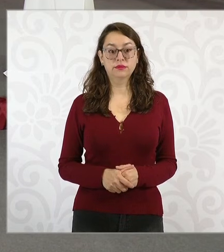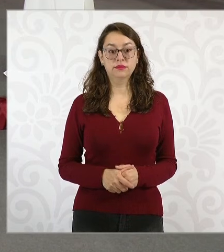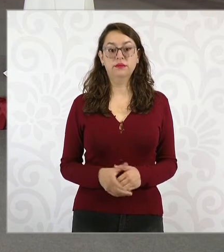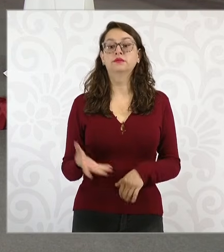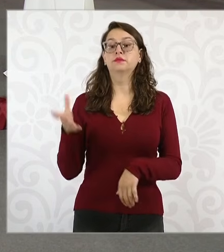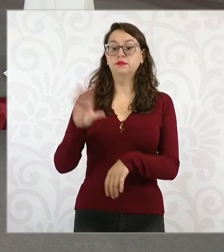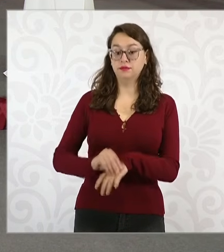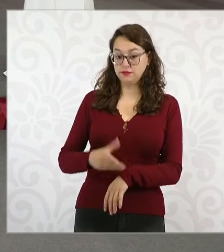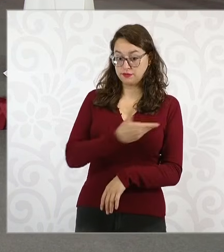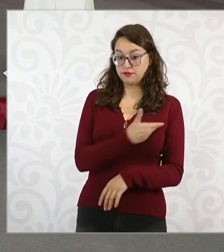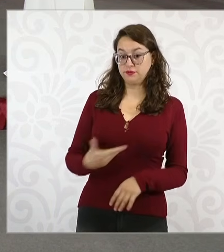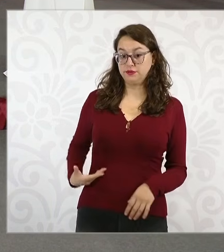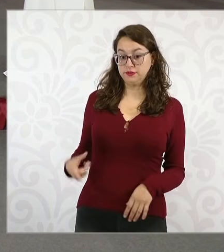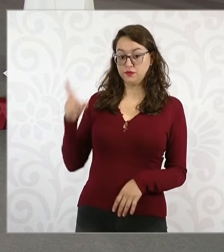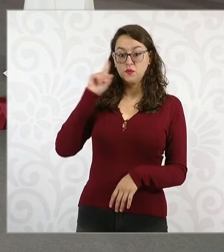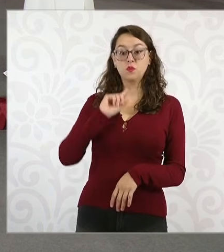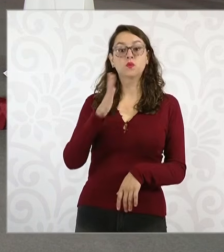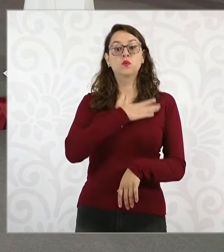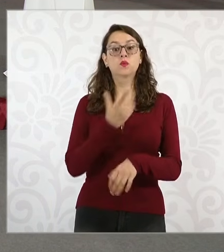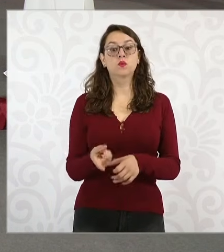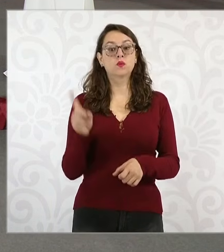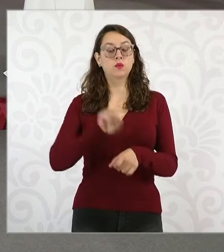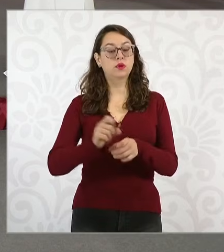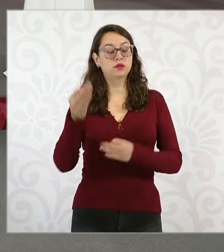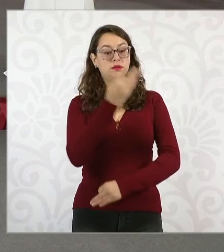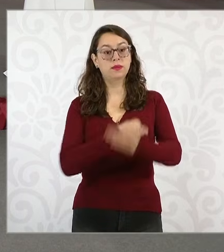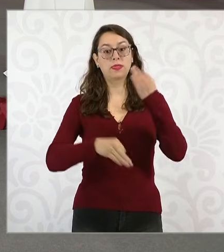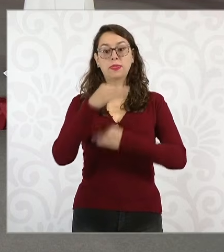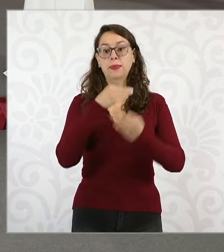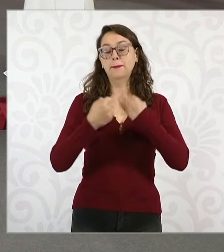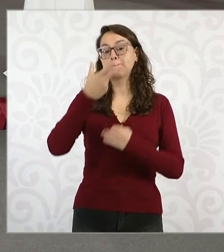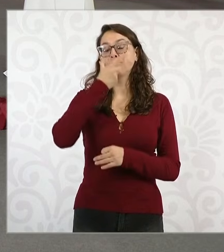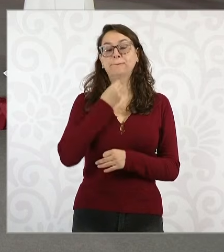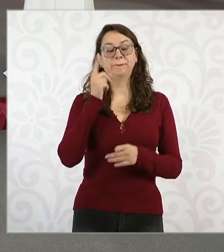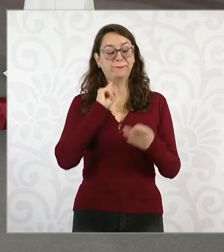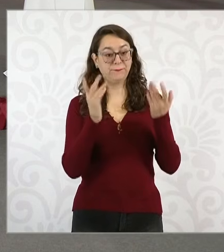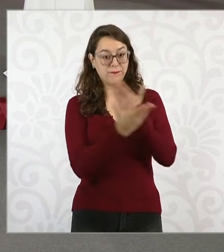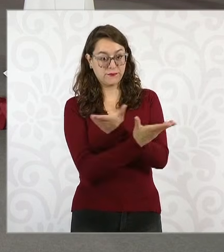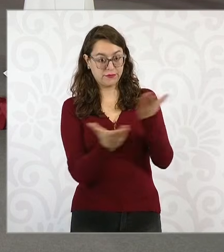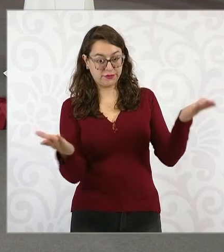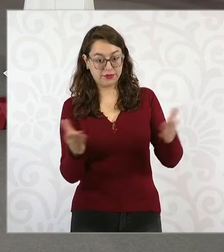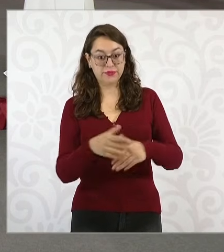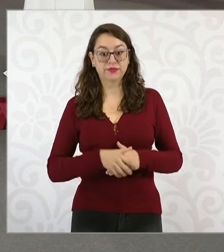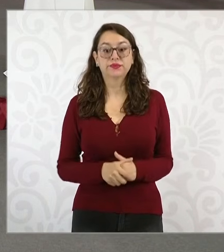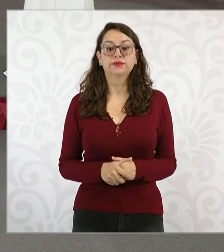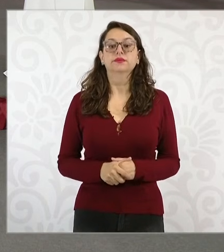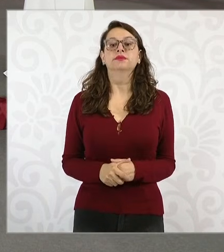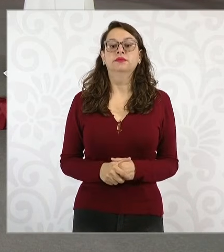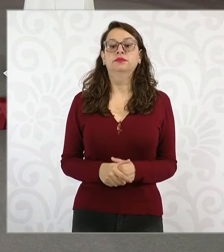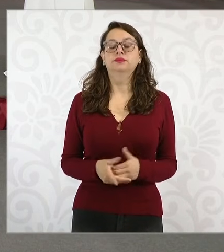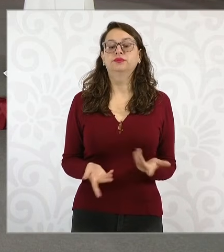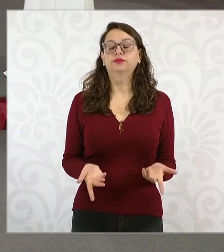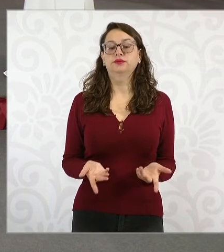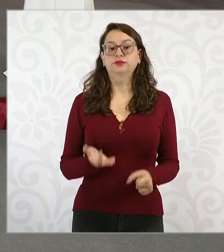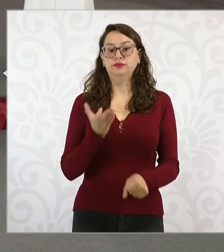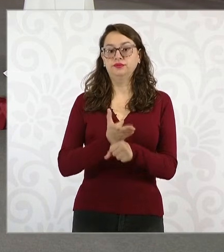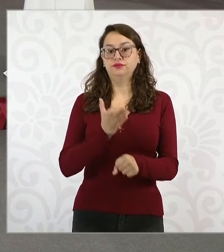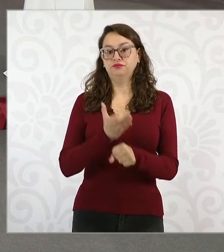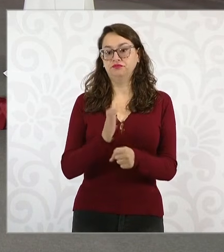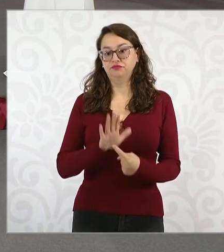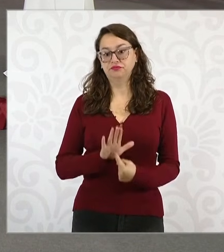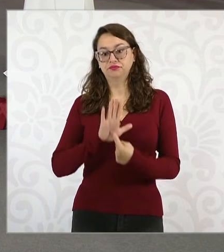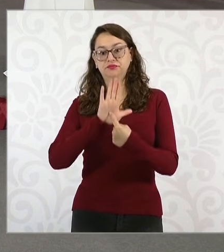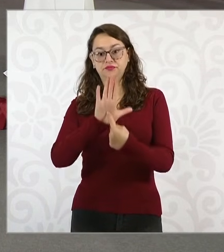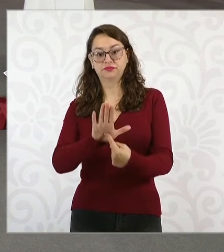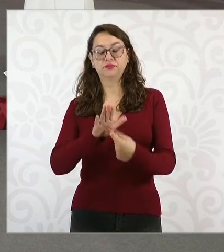Con su permiso, Presidenta, muy buenos días a todas y a todos. Vamos a presentar los avances en las